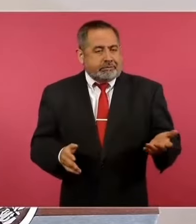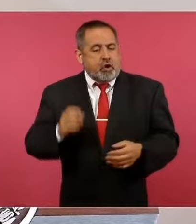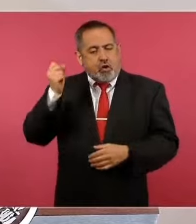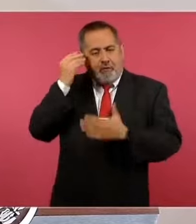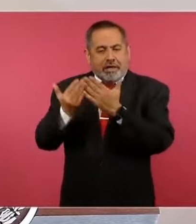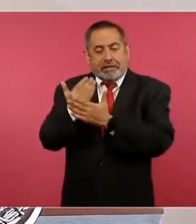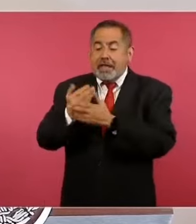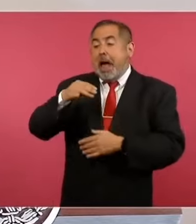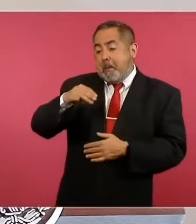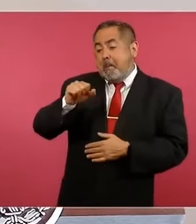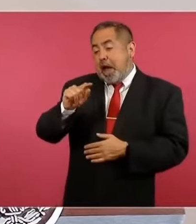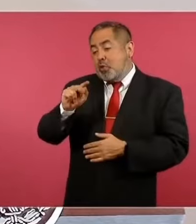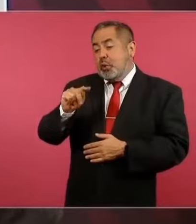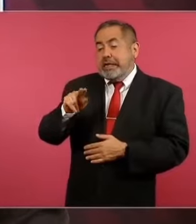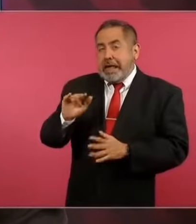matutinas,